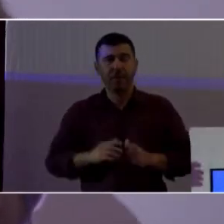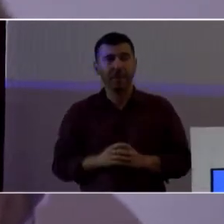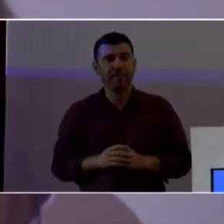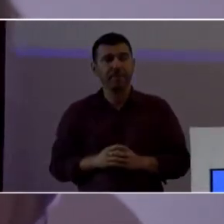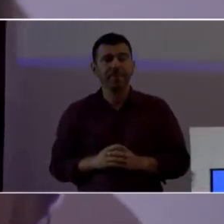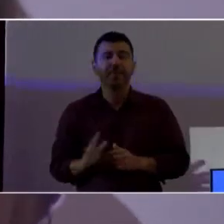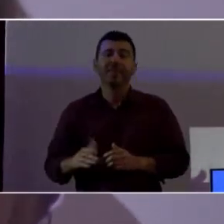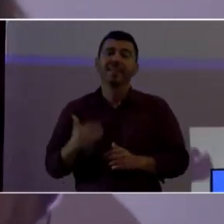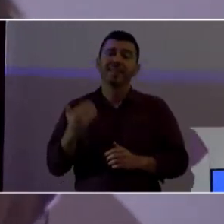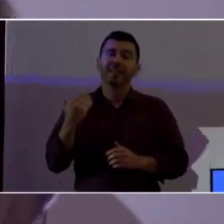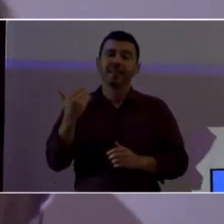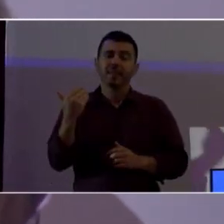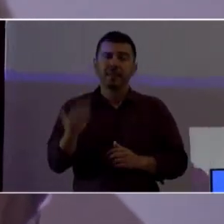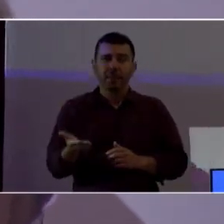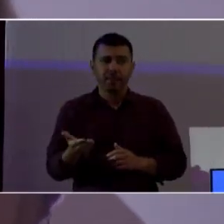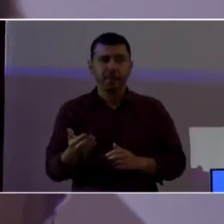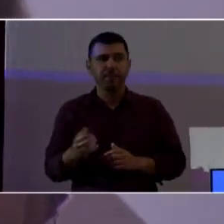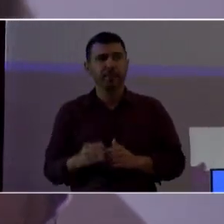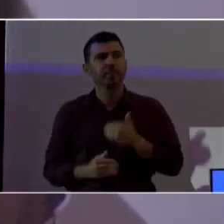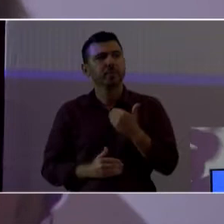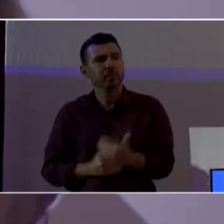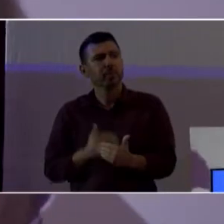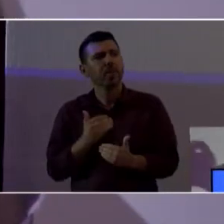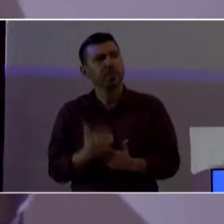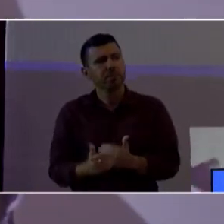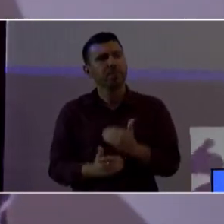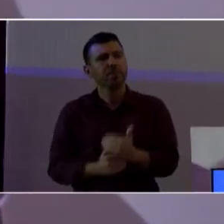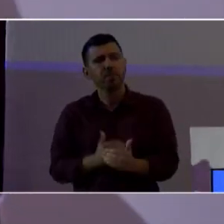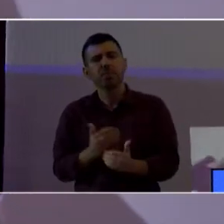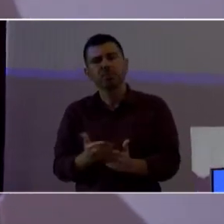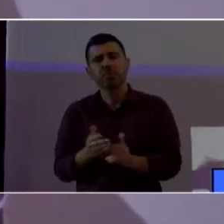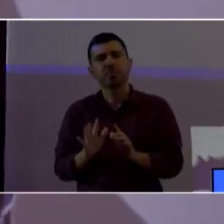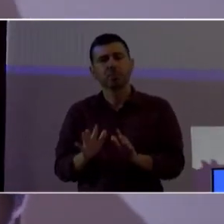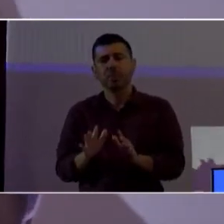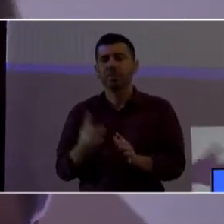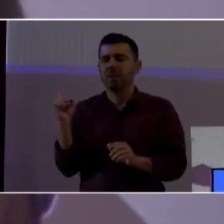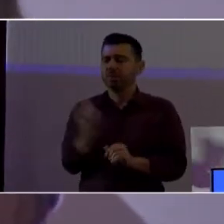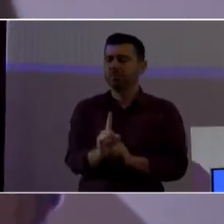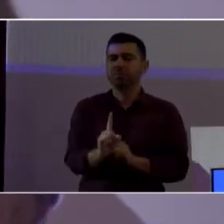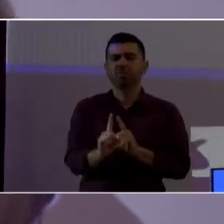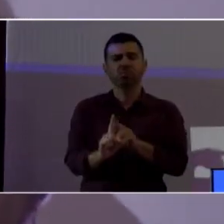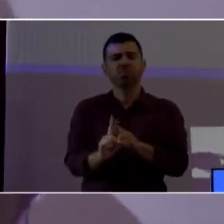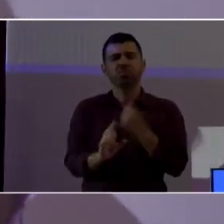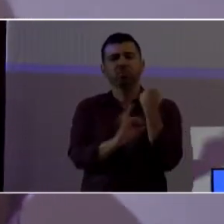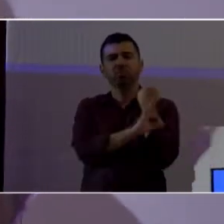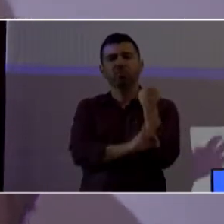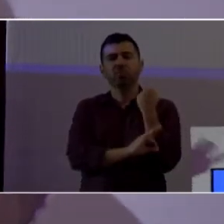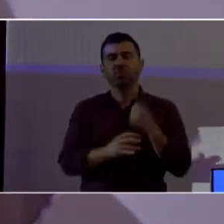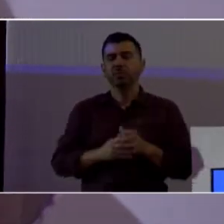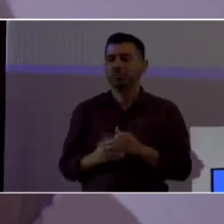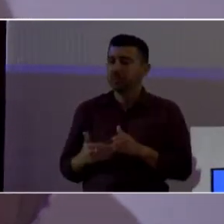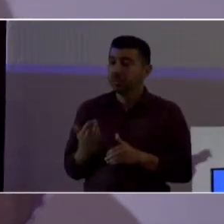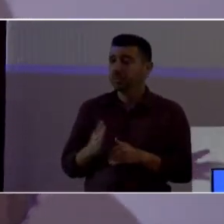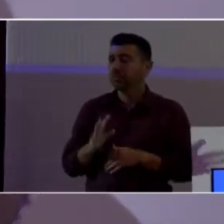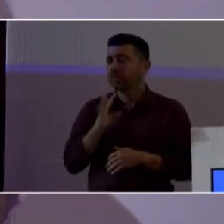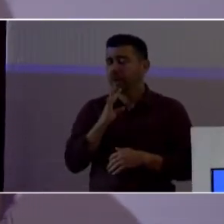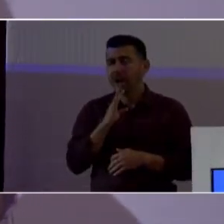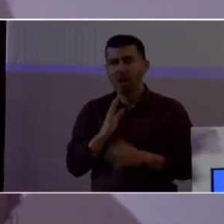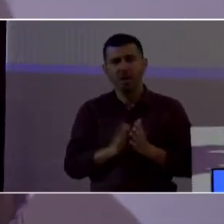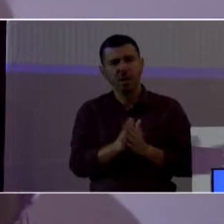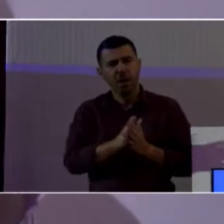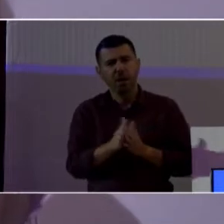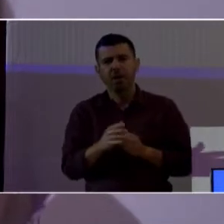después, en este proceso, ingresó una psicóloga. La psicóloga empezó a hablarles a todas estas